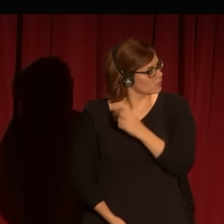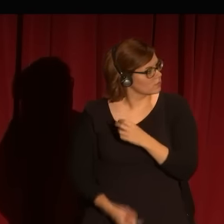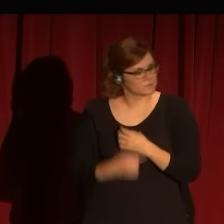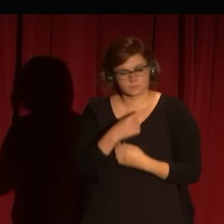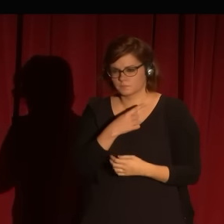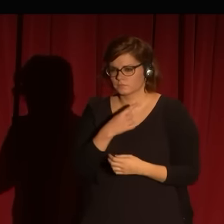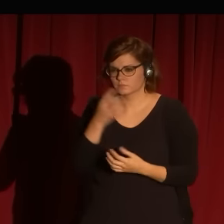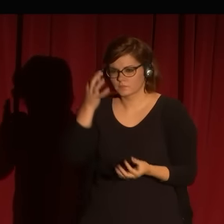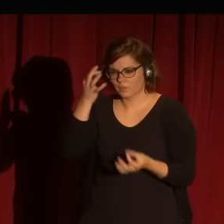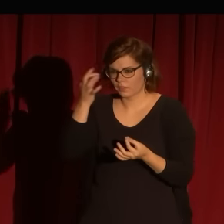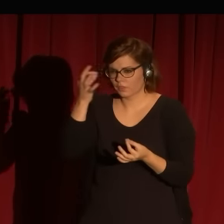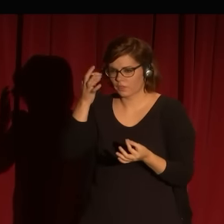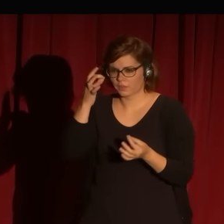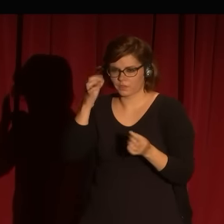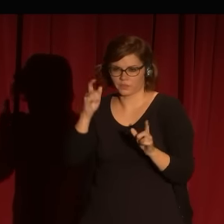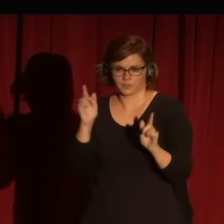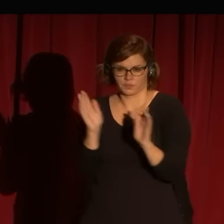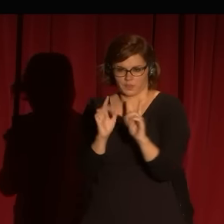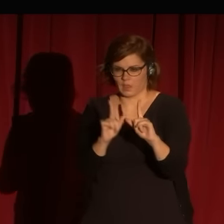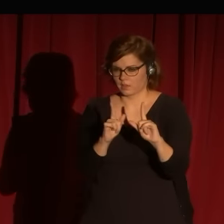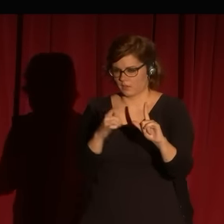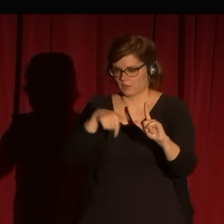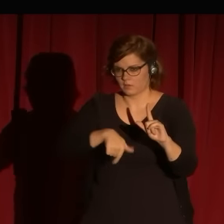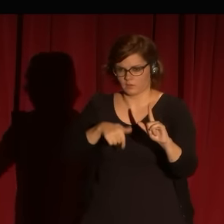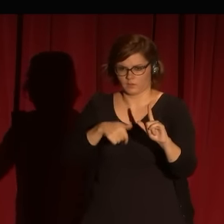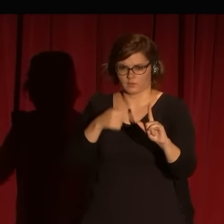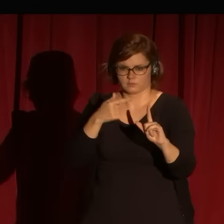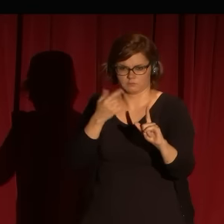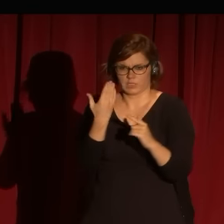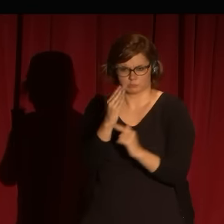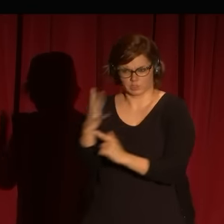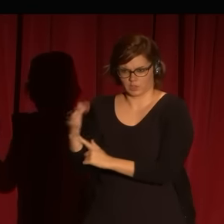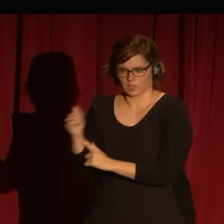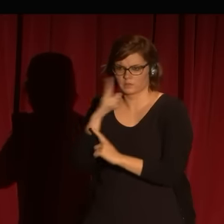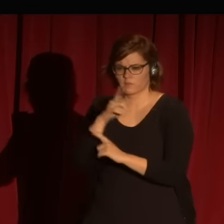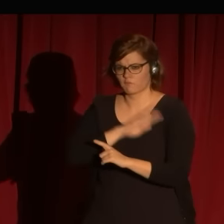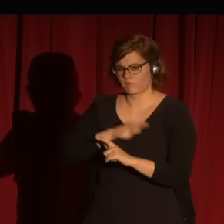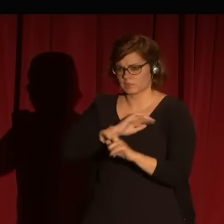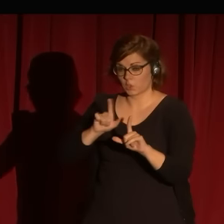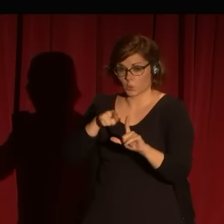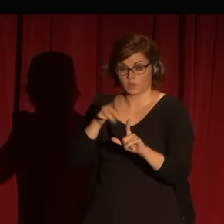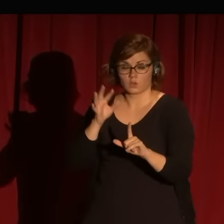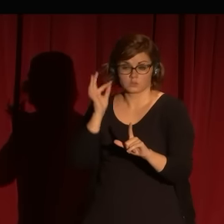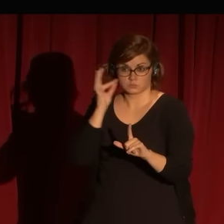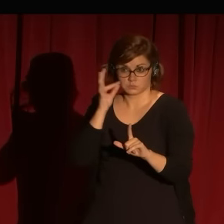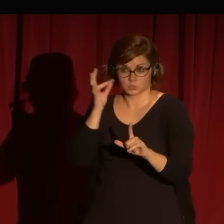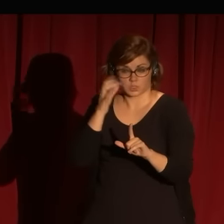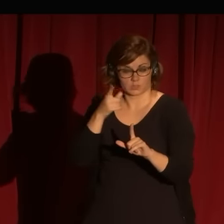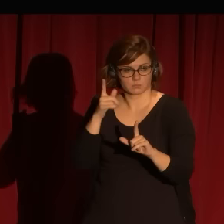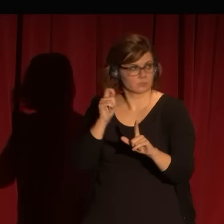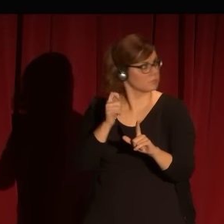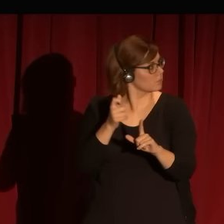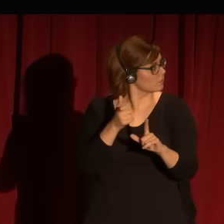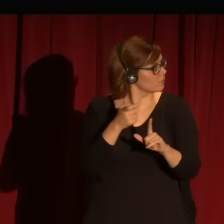Este es un detalle de uno de los cuadros que están a exposición es uno de bastantes cuadros de esta pintora en el que vemos autorretratos